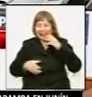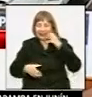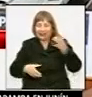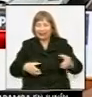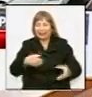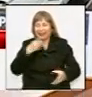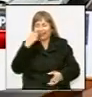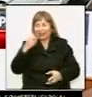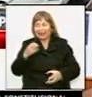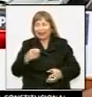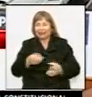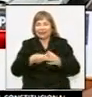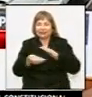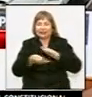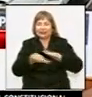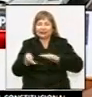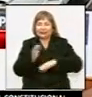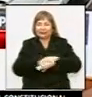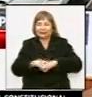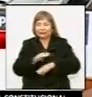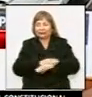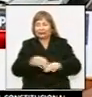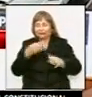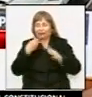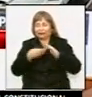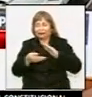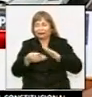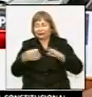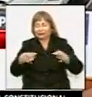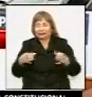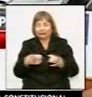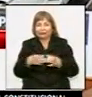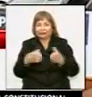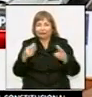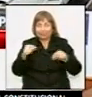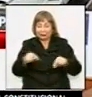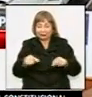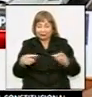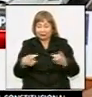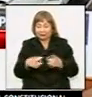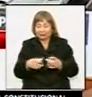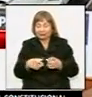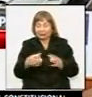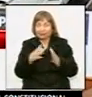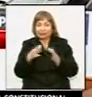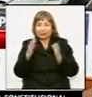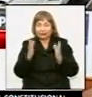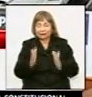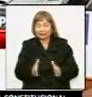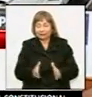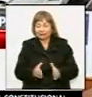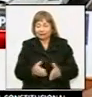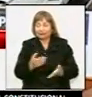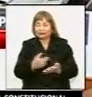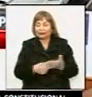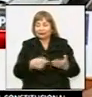gritan, corrupción, y a nosotros, al Congreso de la República, los congresistas, ¿qué nos dicen,